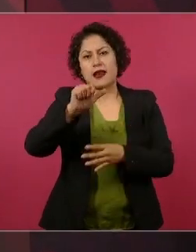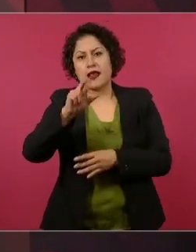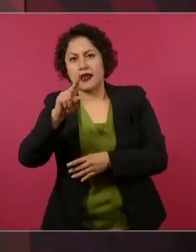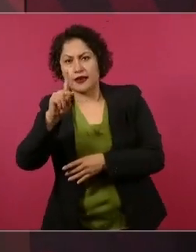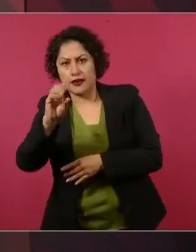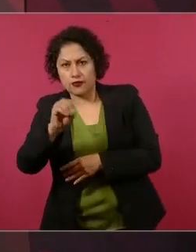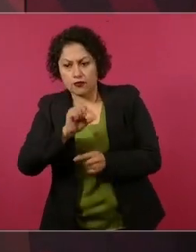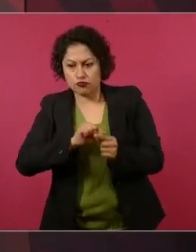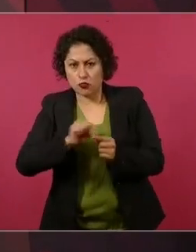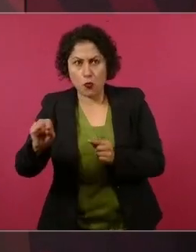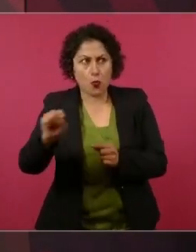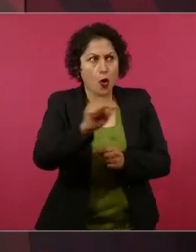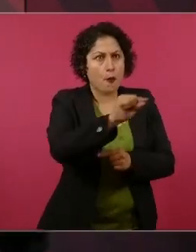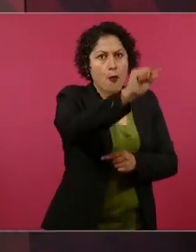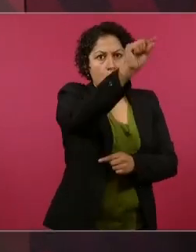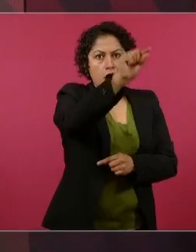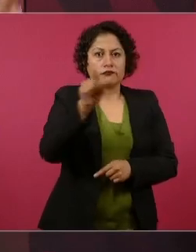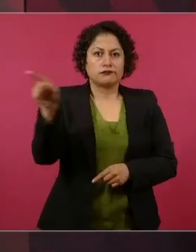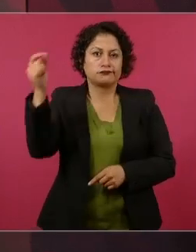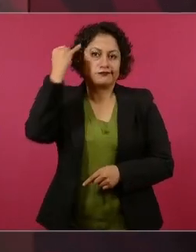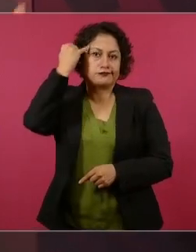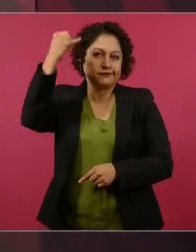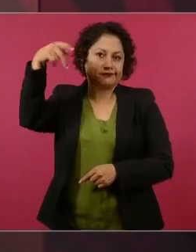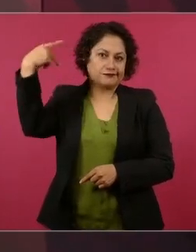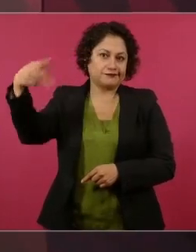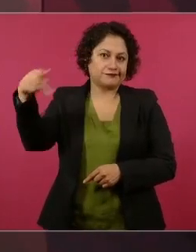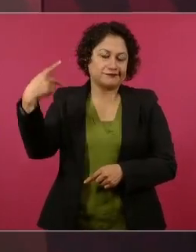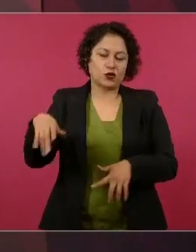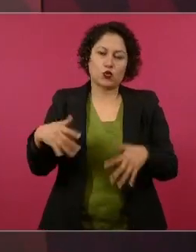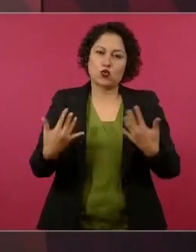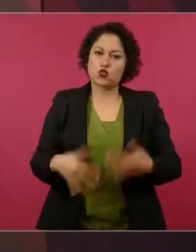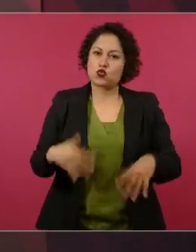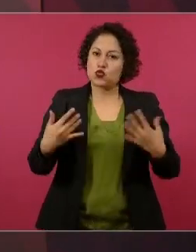Eso además es trabajo.